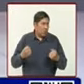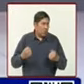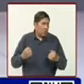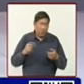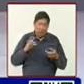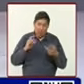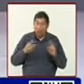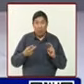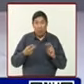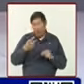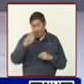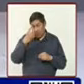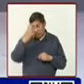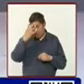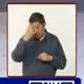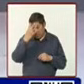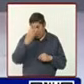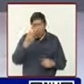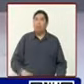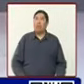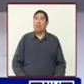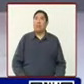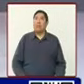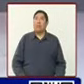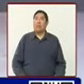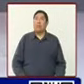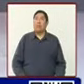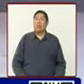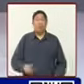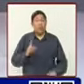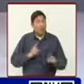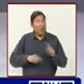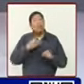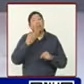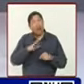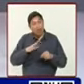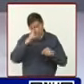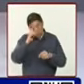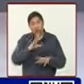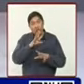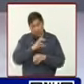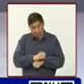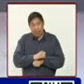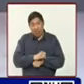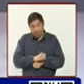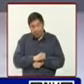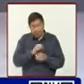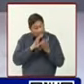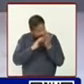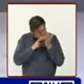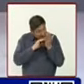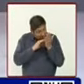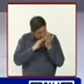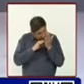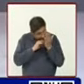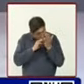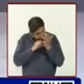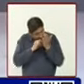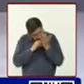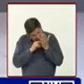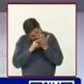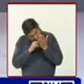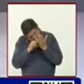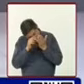te alteran también el sueño y algunas malas costumbres. También. Celular. Antes de dormir. La